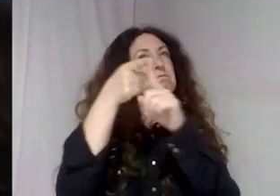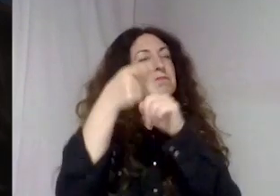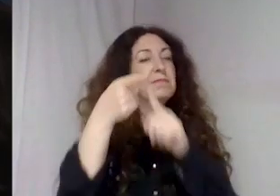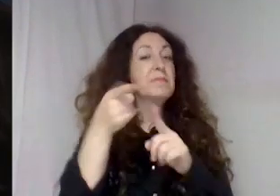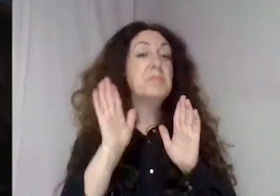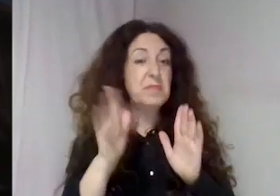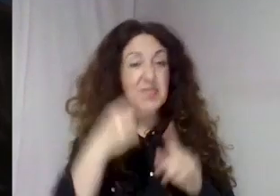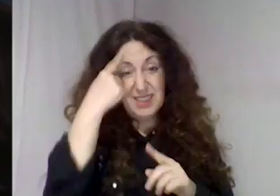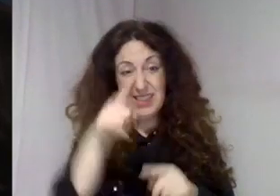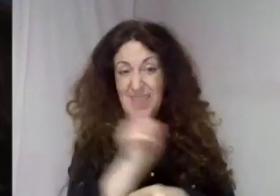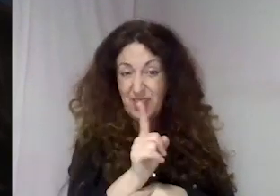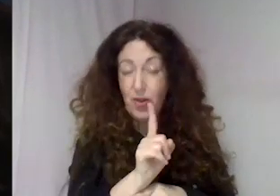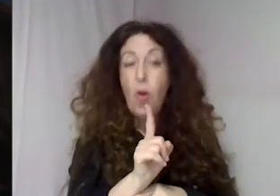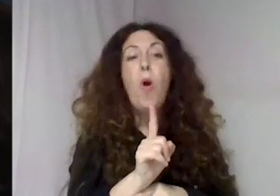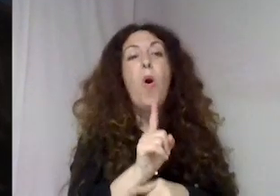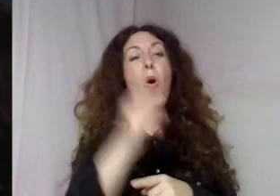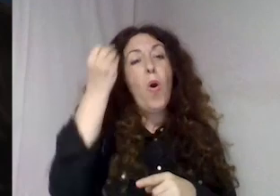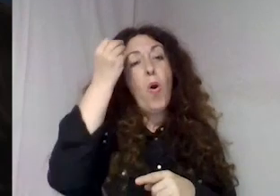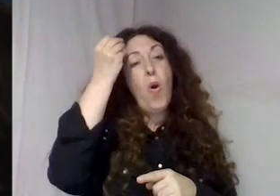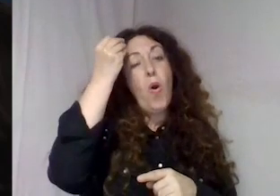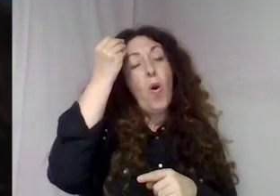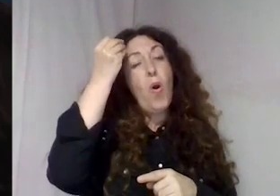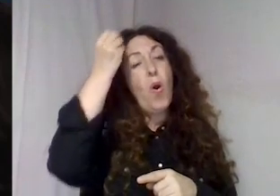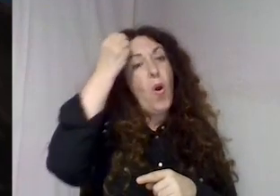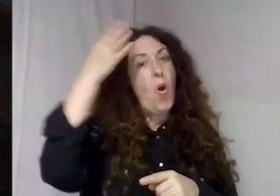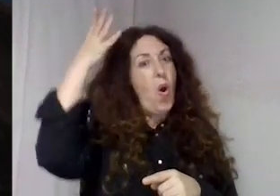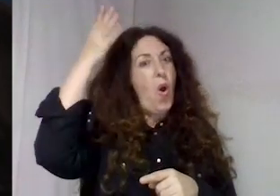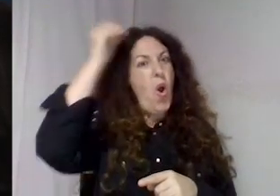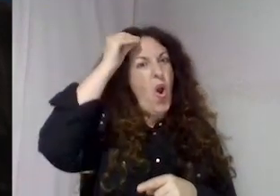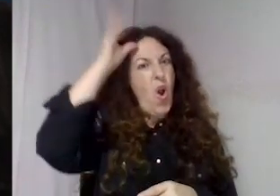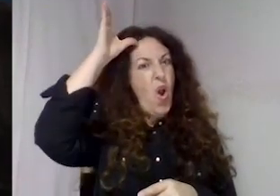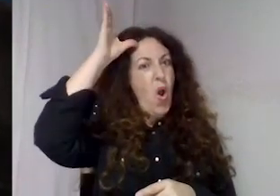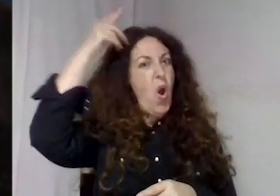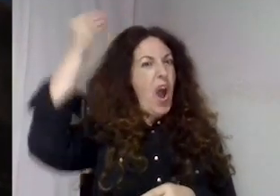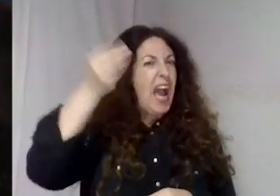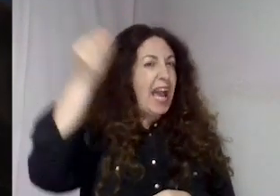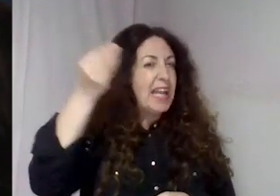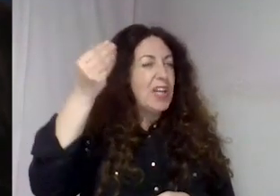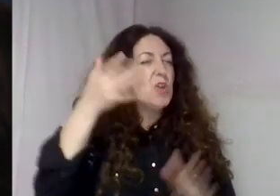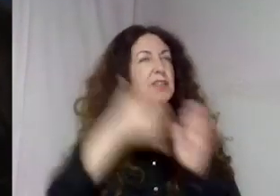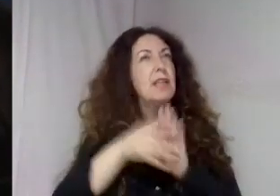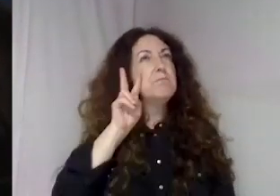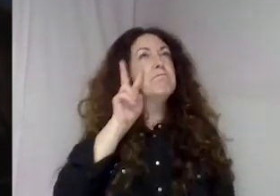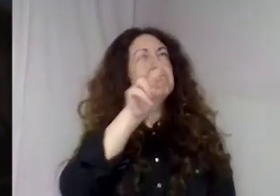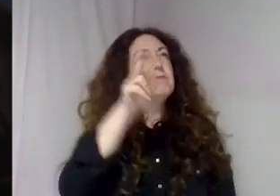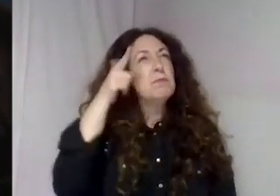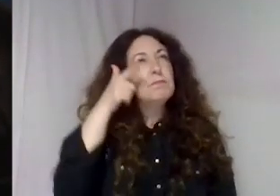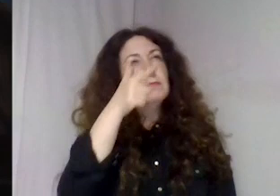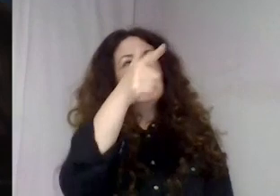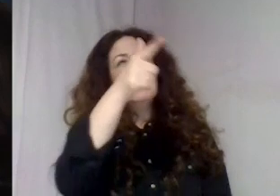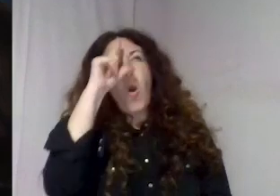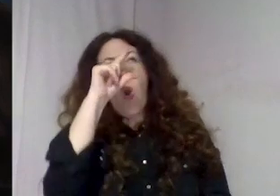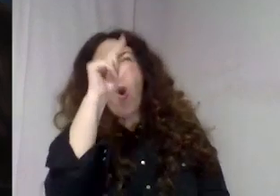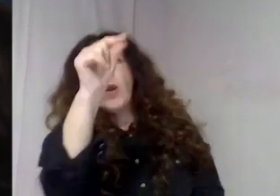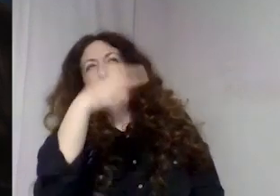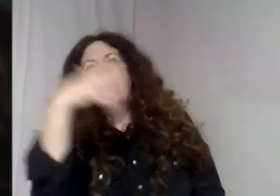sea excepcional y aunque separe de los demás, ¿eh? Yo creo que yo no tengo peligro de ser genio, por lo tanto,